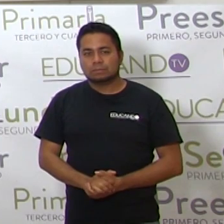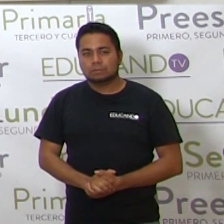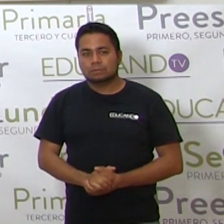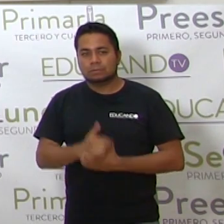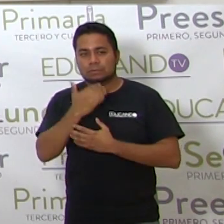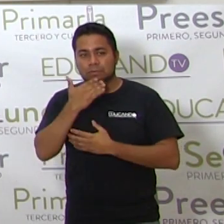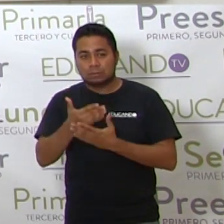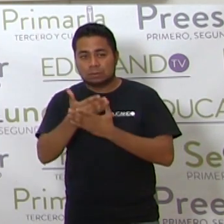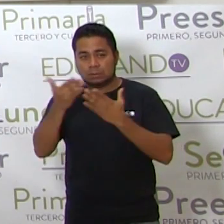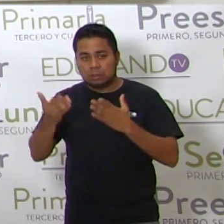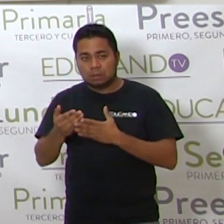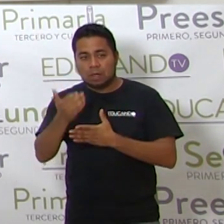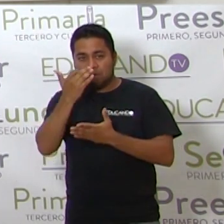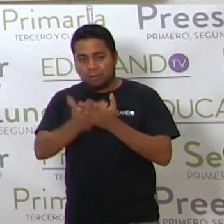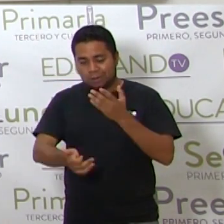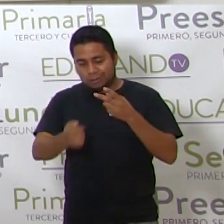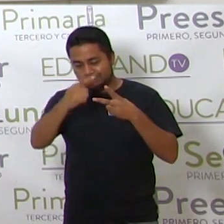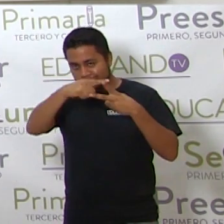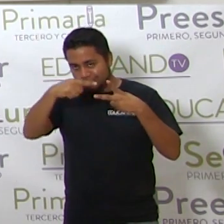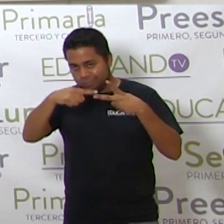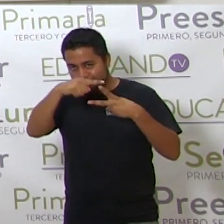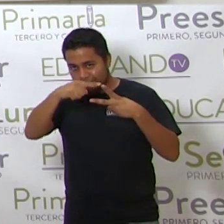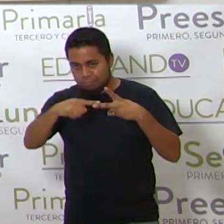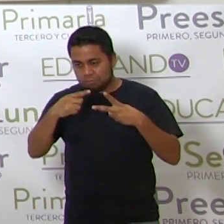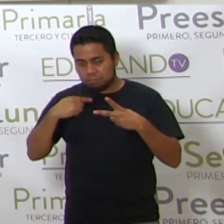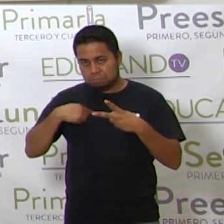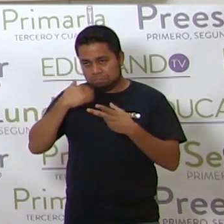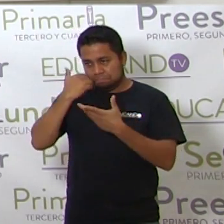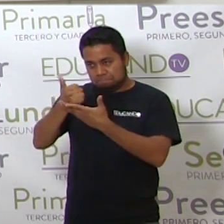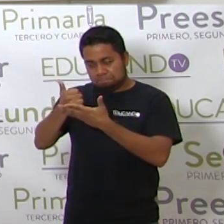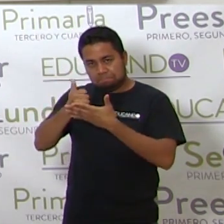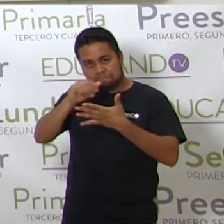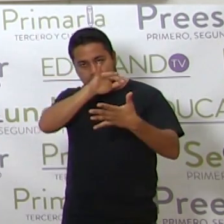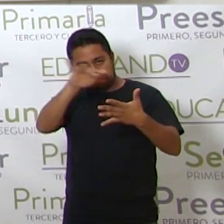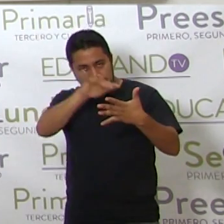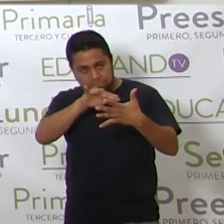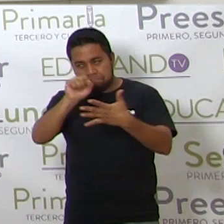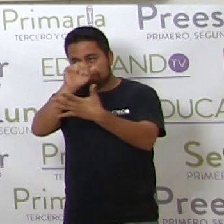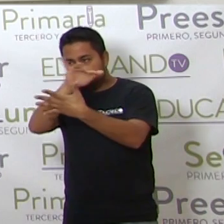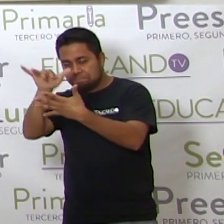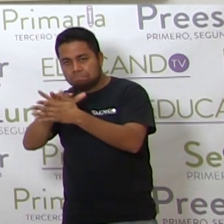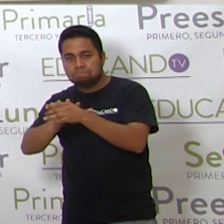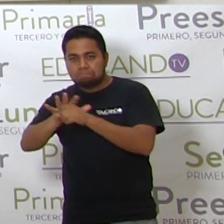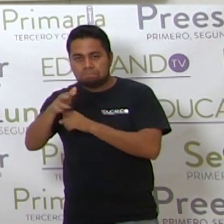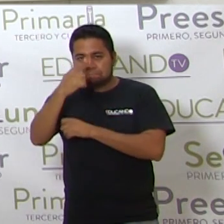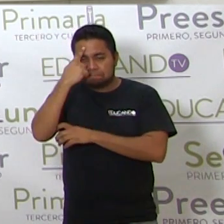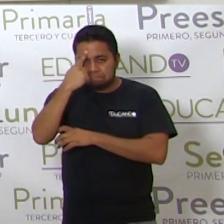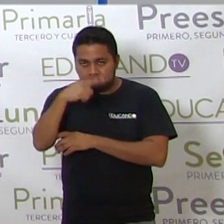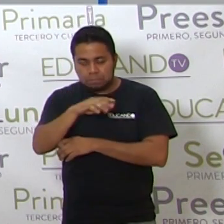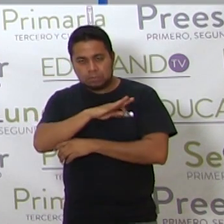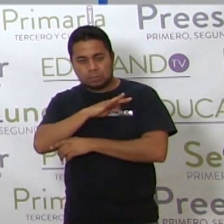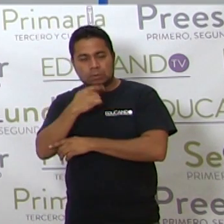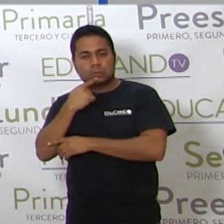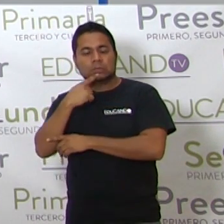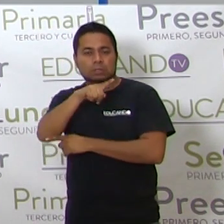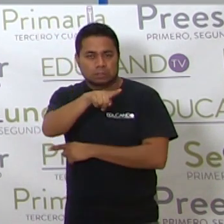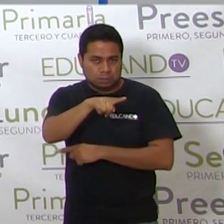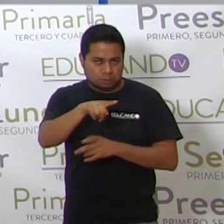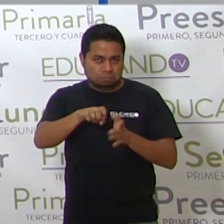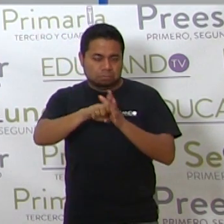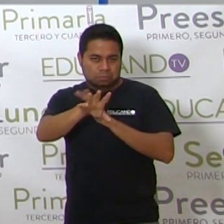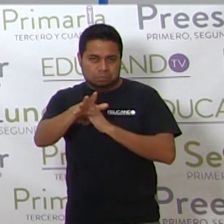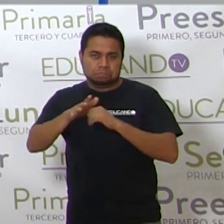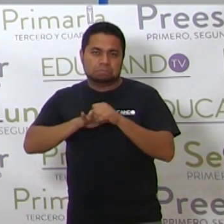nos quedan estas dos quiero que me ayudes a leerlas cada una de estas para que podamos determinar cuáles son